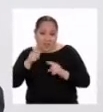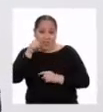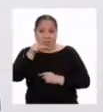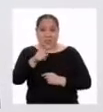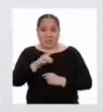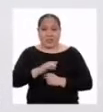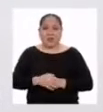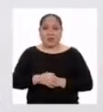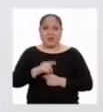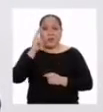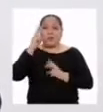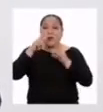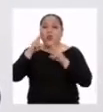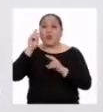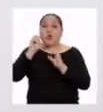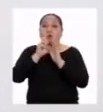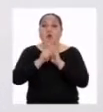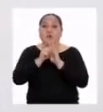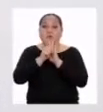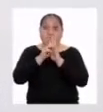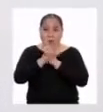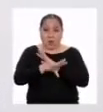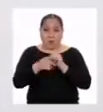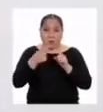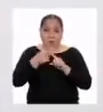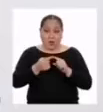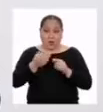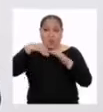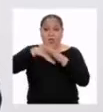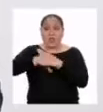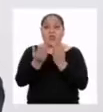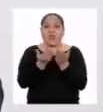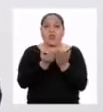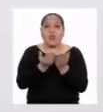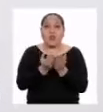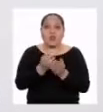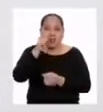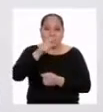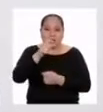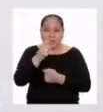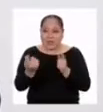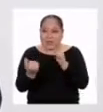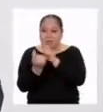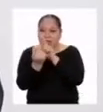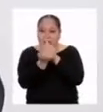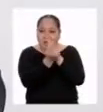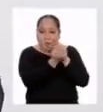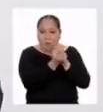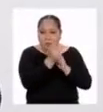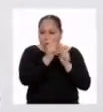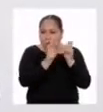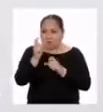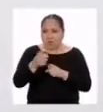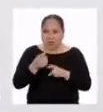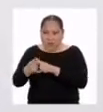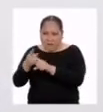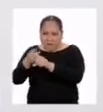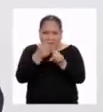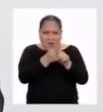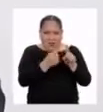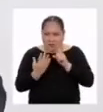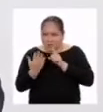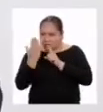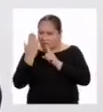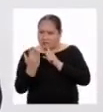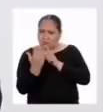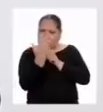a través de un video. Sin embargo, en la escuela tienes a las personas, todas diversas al